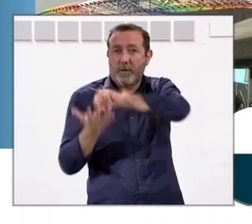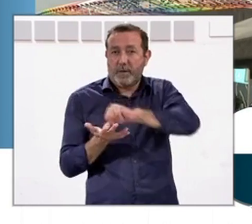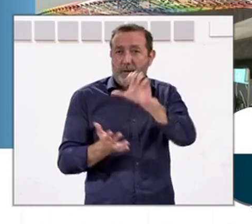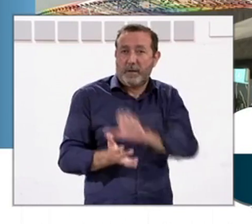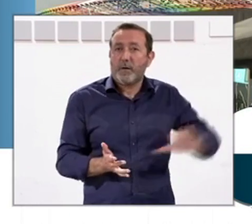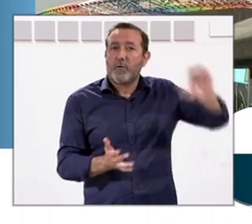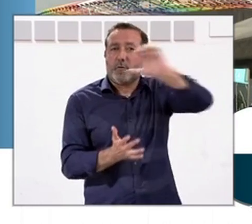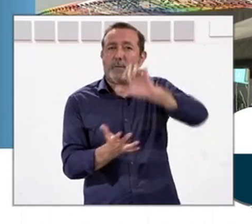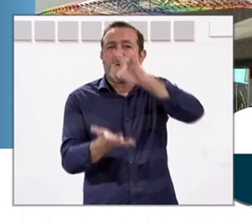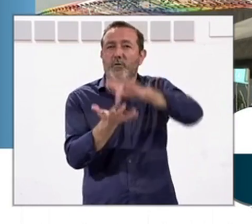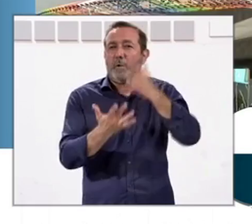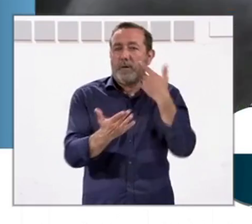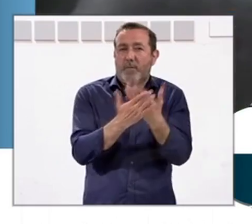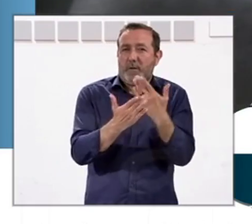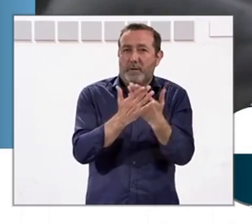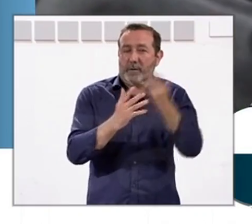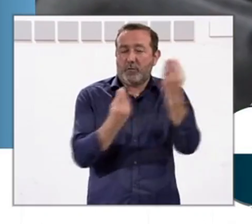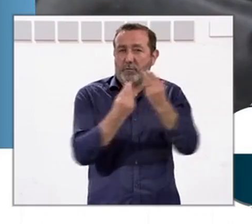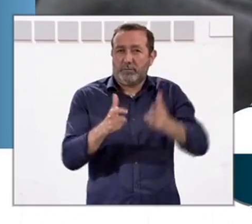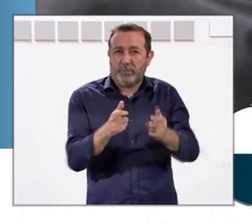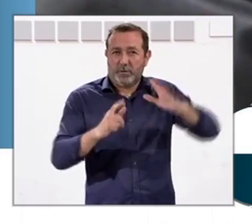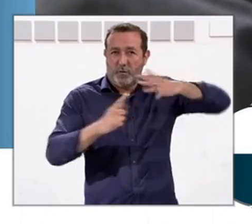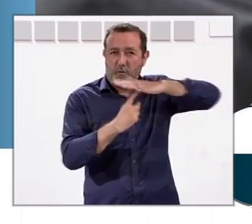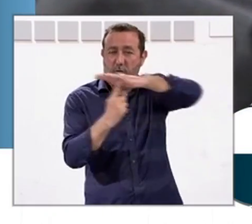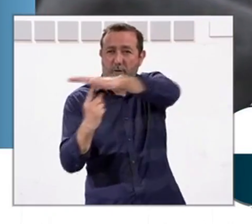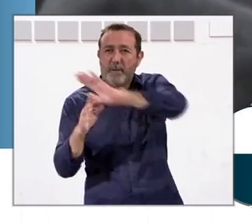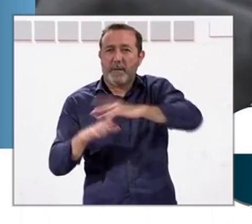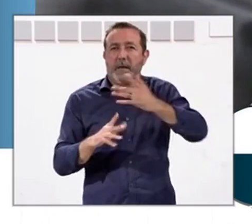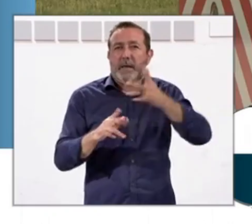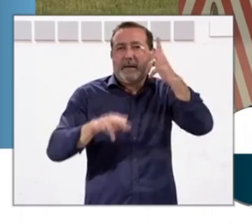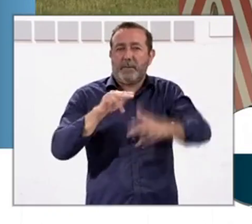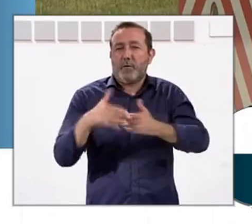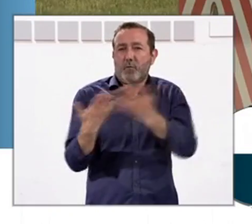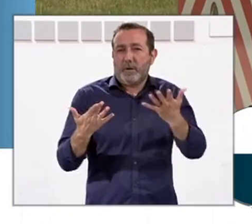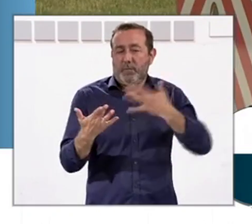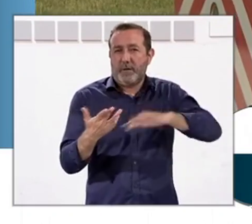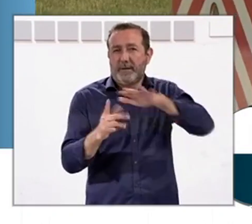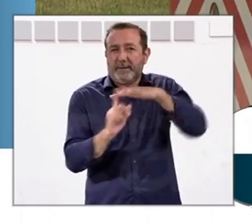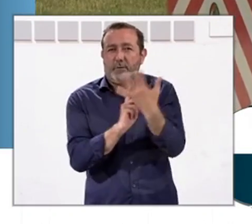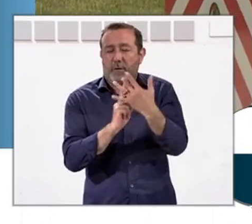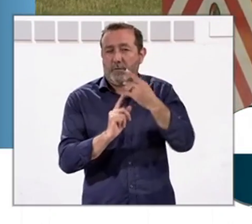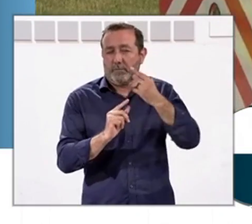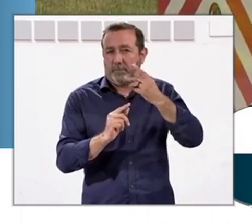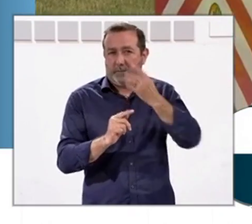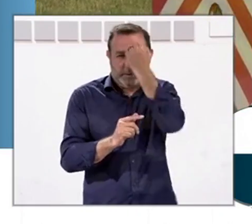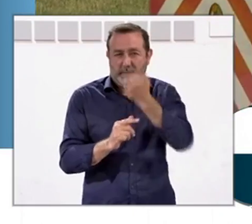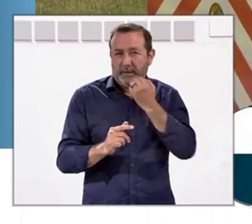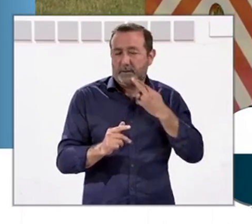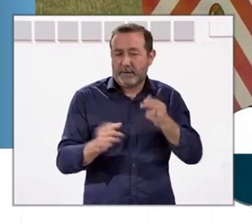que acogen este tipo de simulacro con drones para evitar posibles ataques terroristas en eventos masivos.